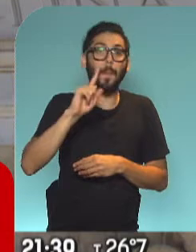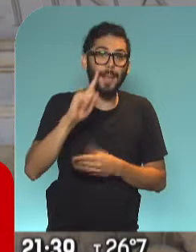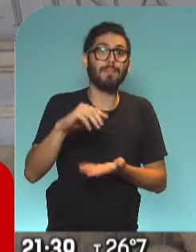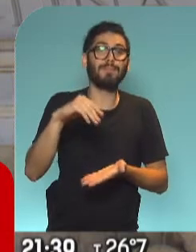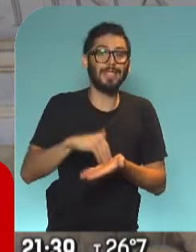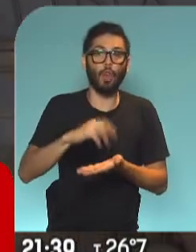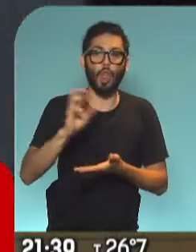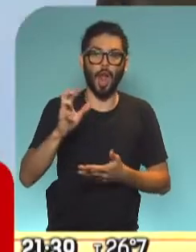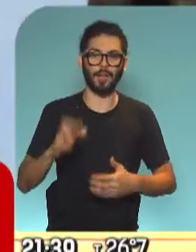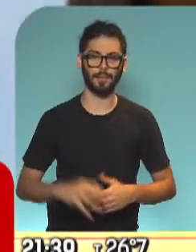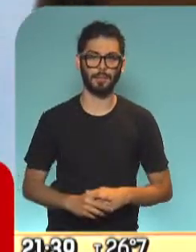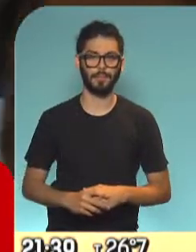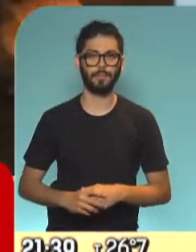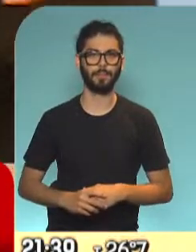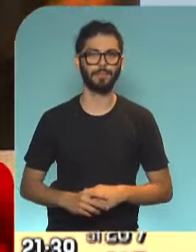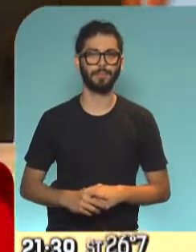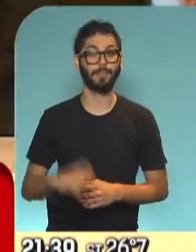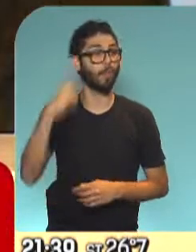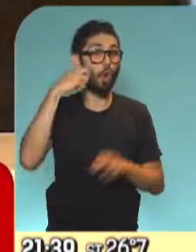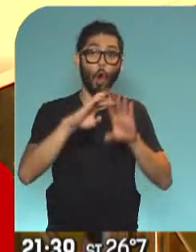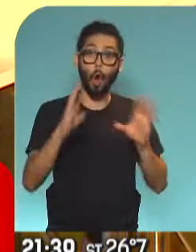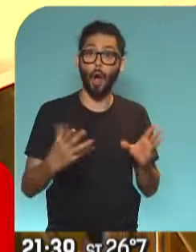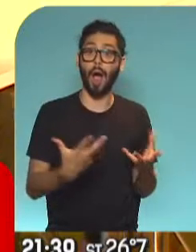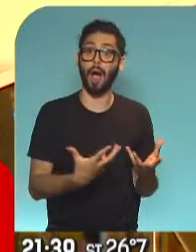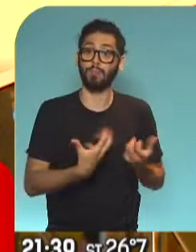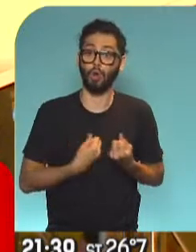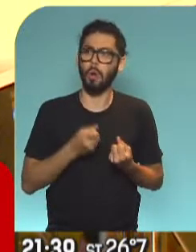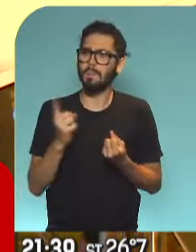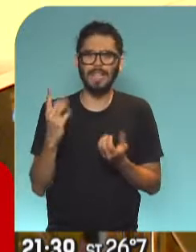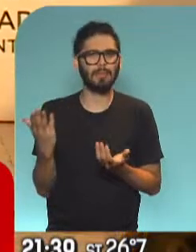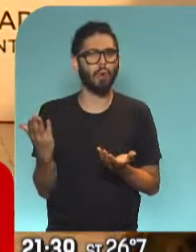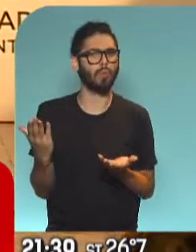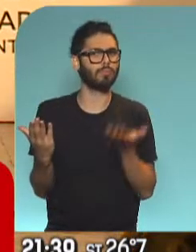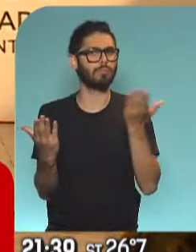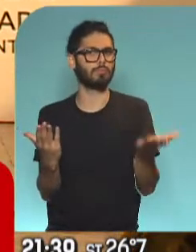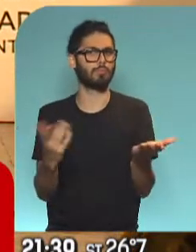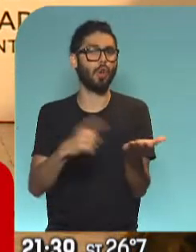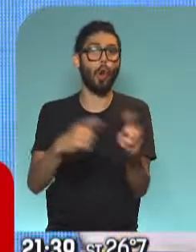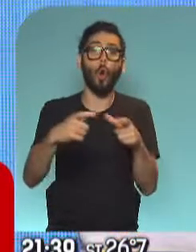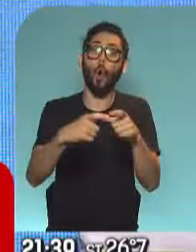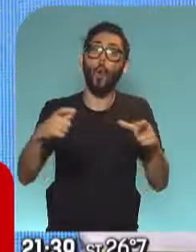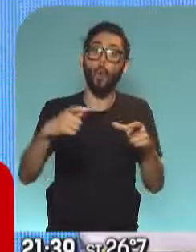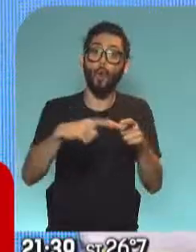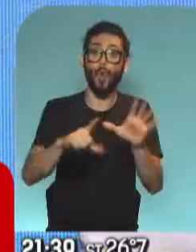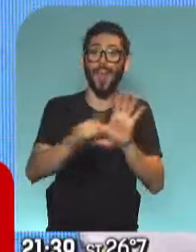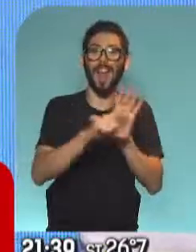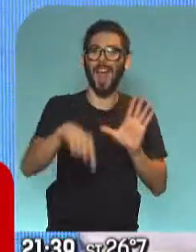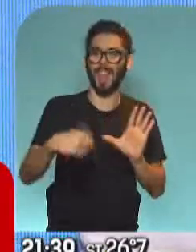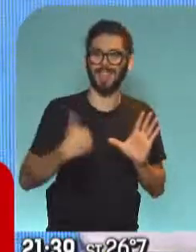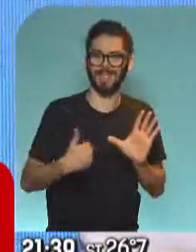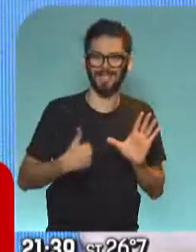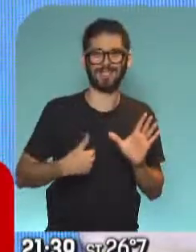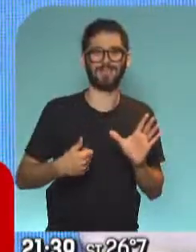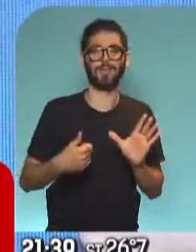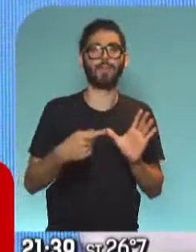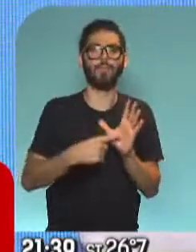dólares. Con apoyo del Congreso, se presentó la misma propuesta de canje para los bonos con legislación local, a fin de